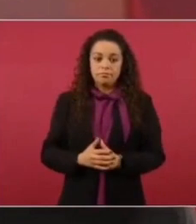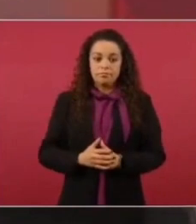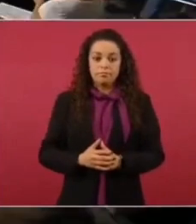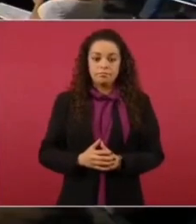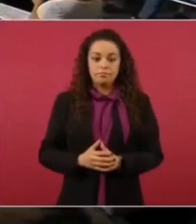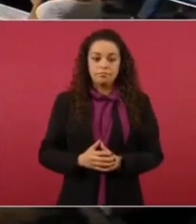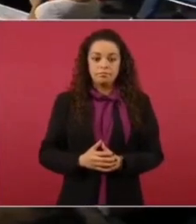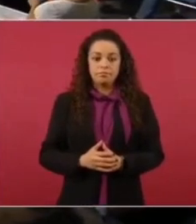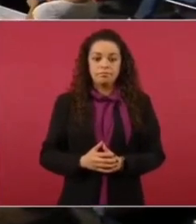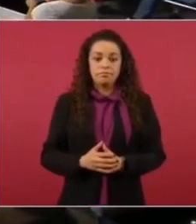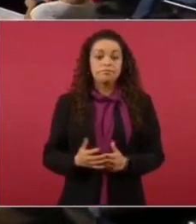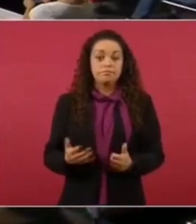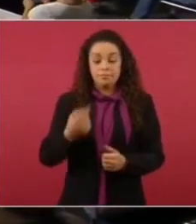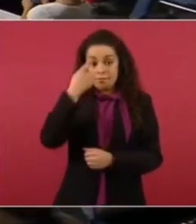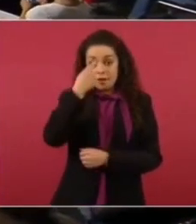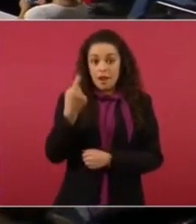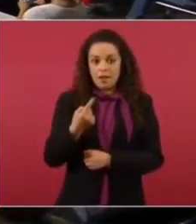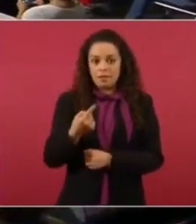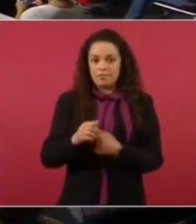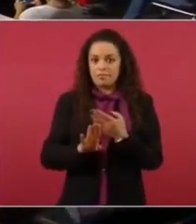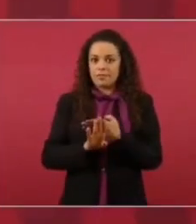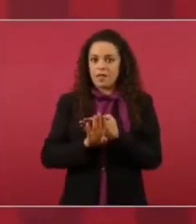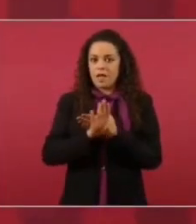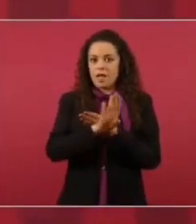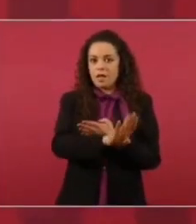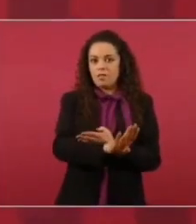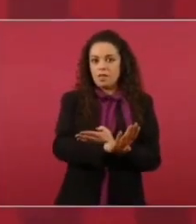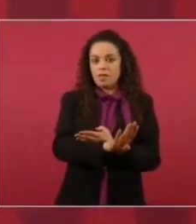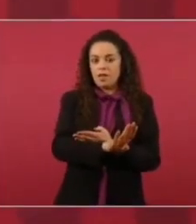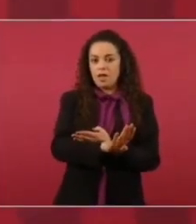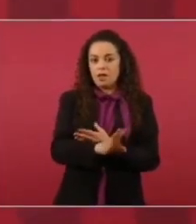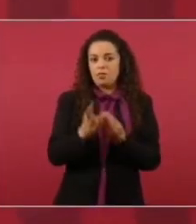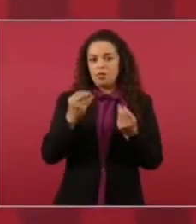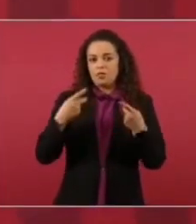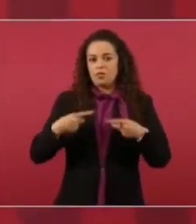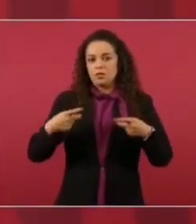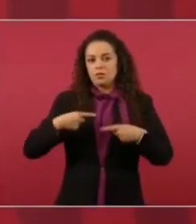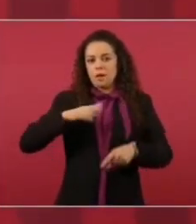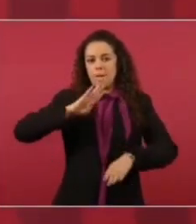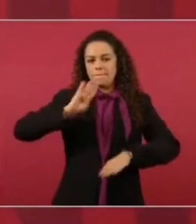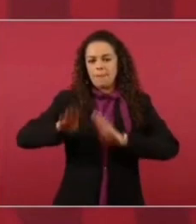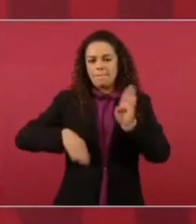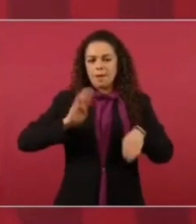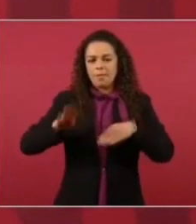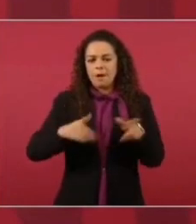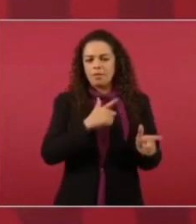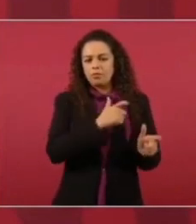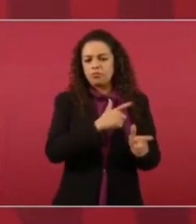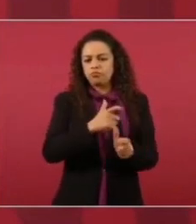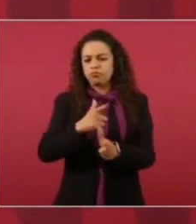Para evitar una masacre y también